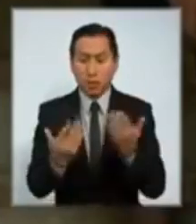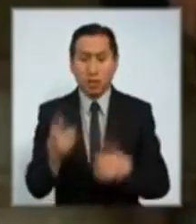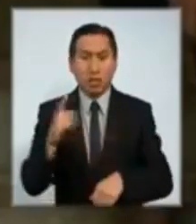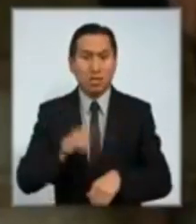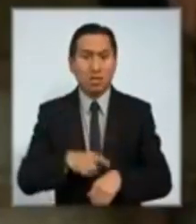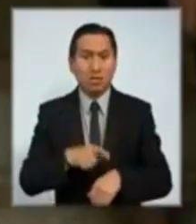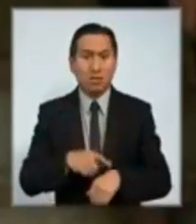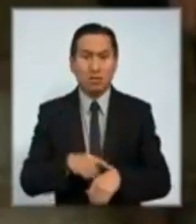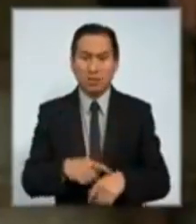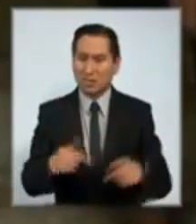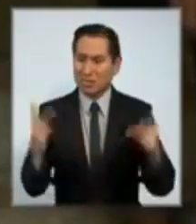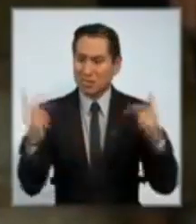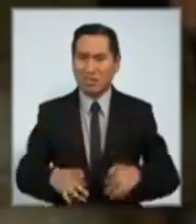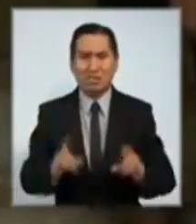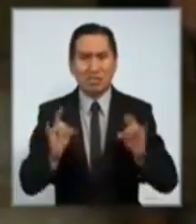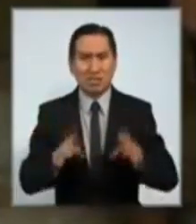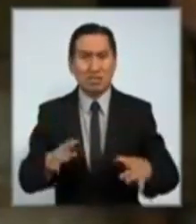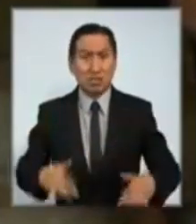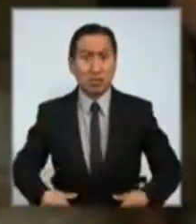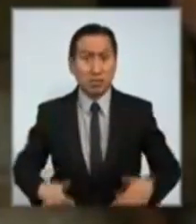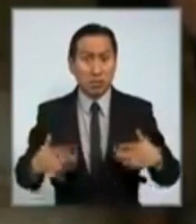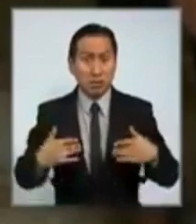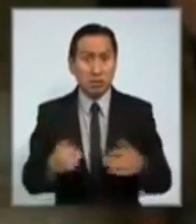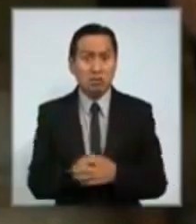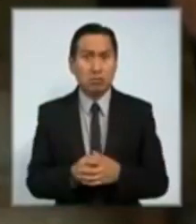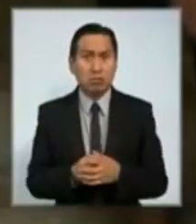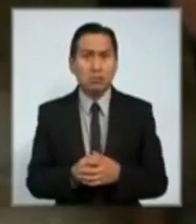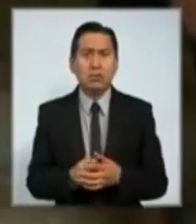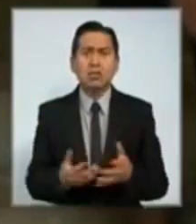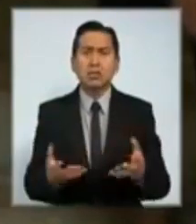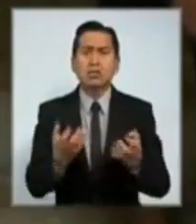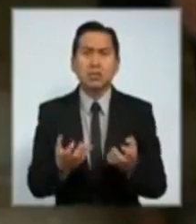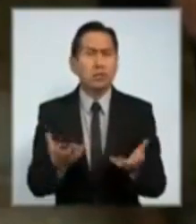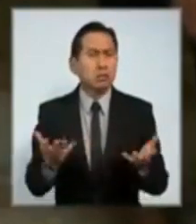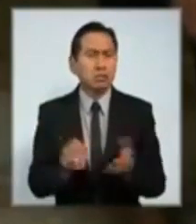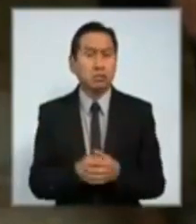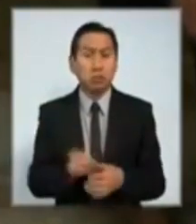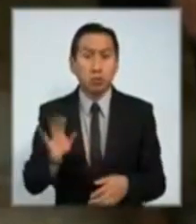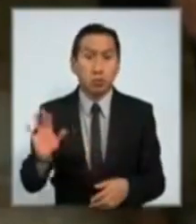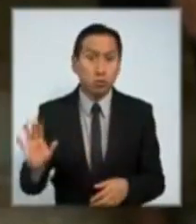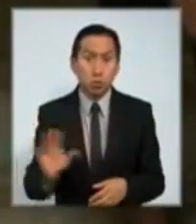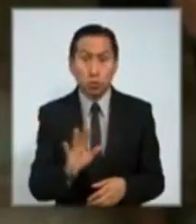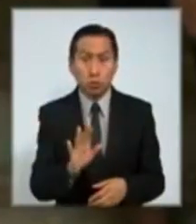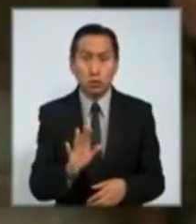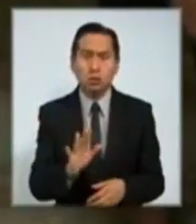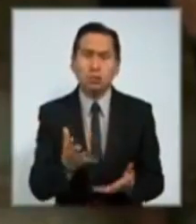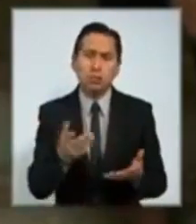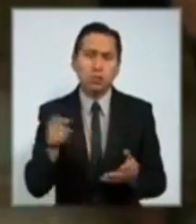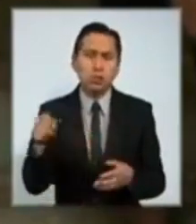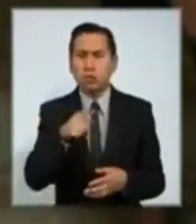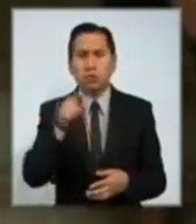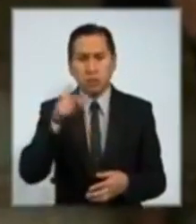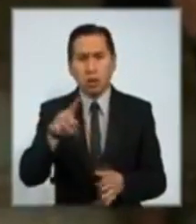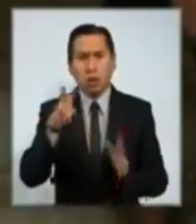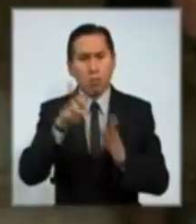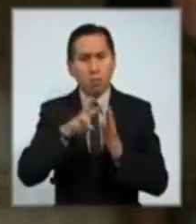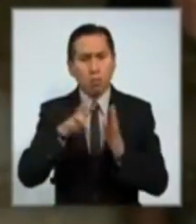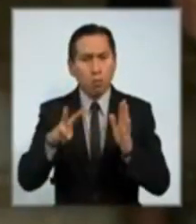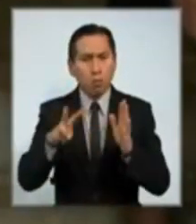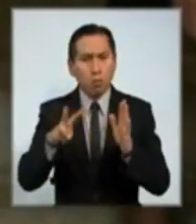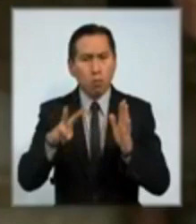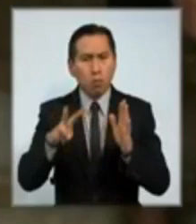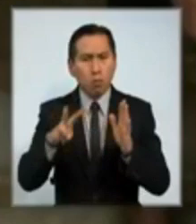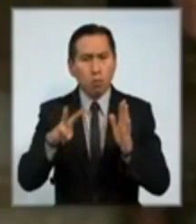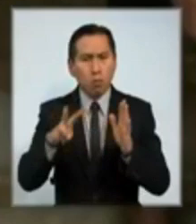grave como la que vivimos, lo que se espera de ellos es que tengan voluntad